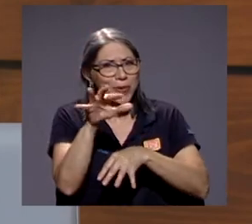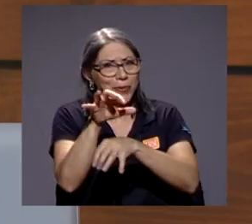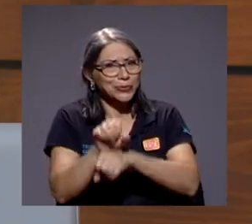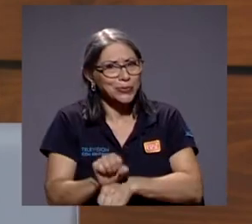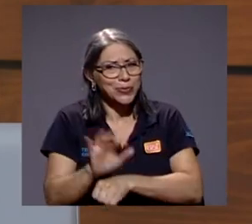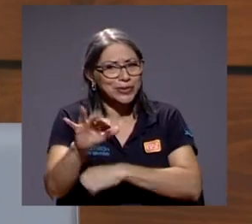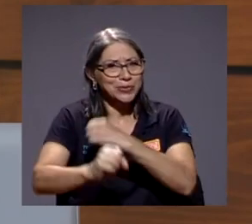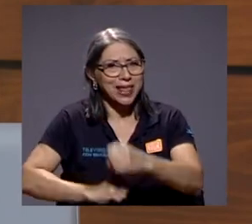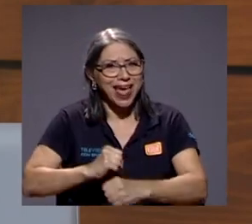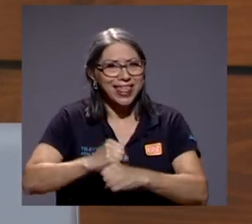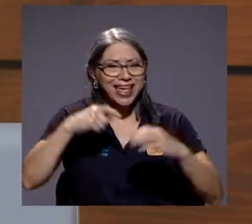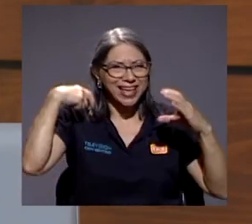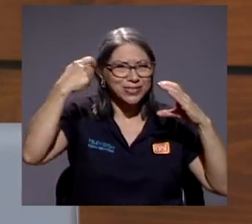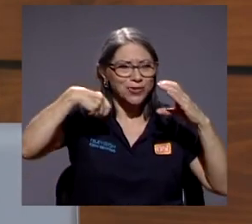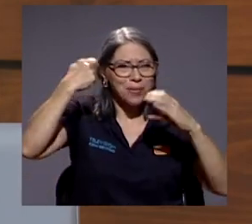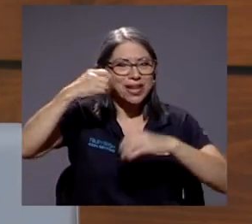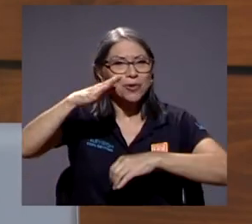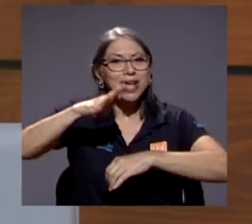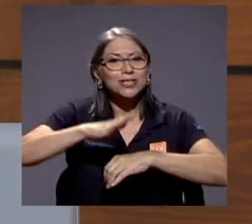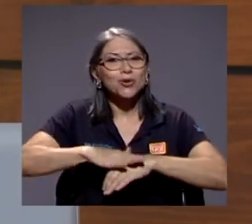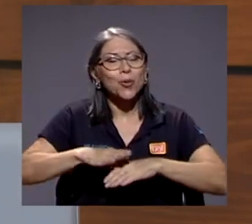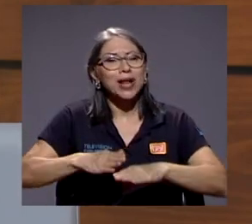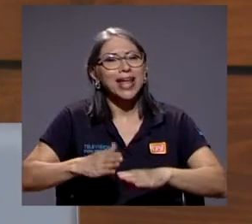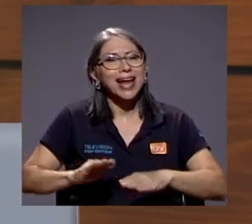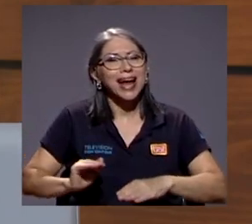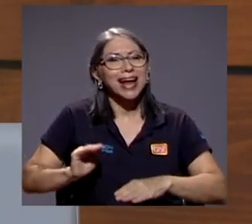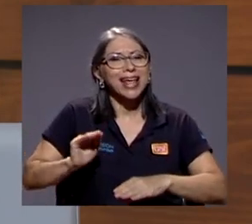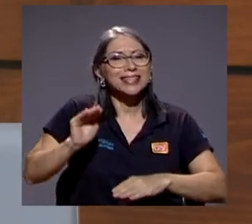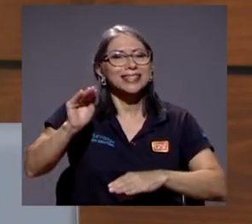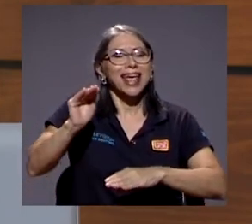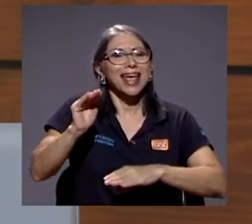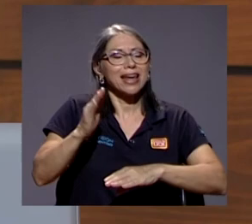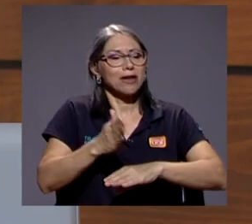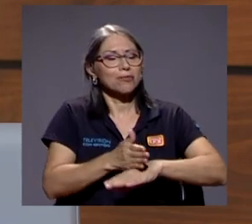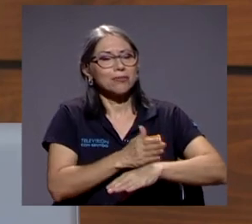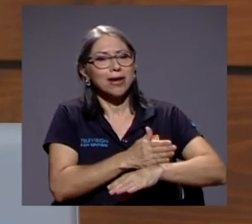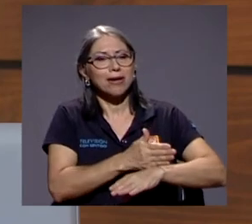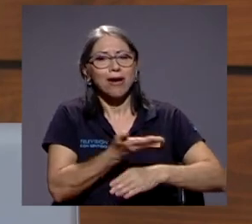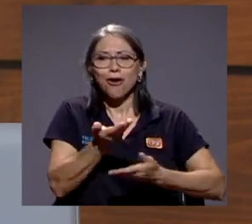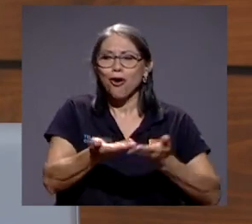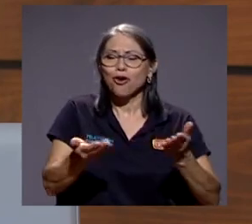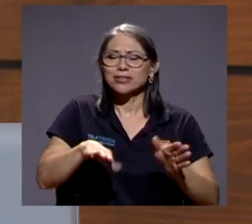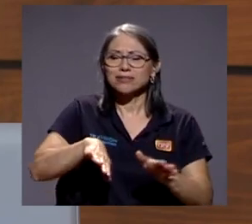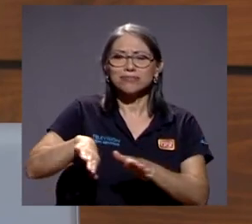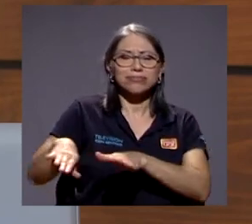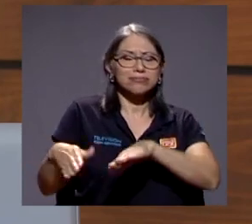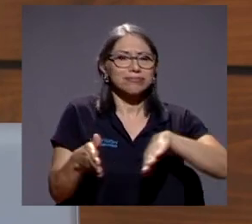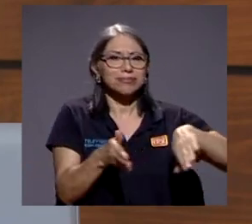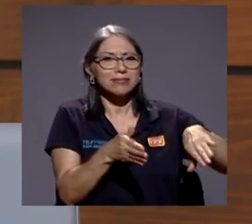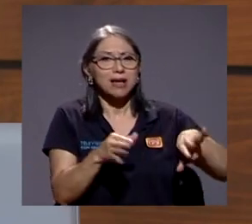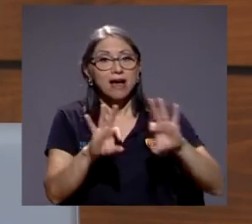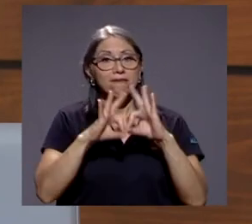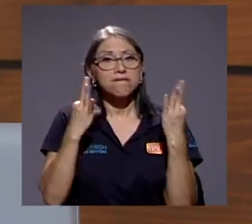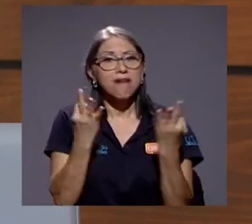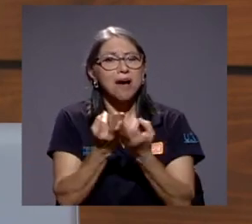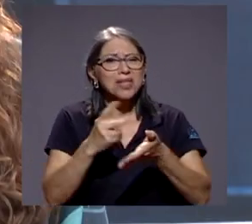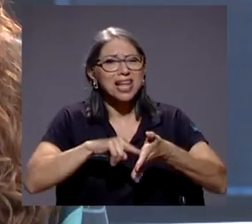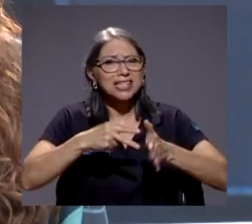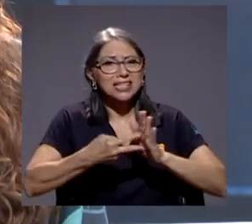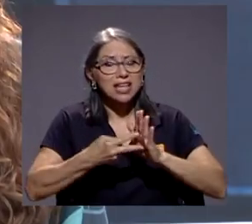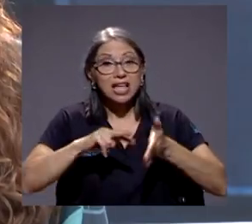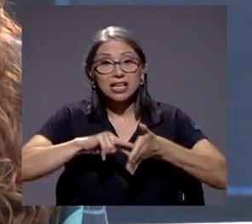sobre crecer sobre dejar ir sobre familia también y sobre lo que significa la niñez y lo que nos podemos llevar